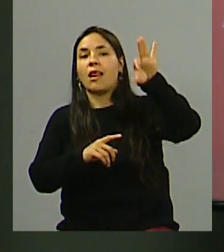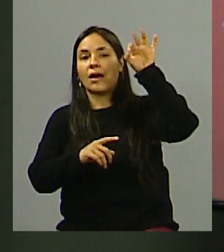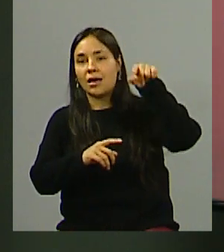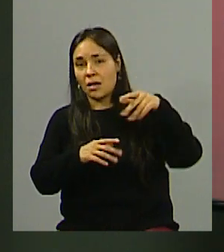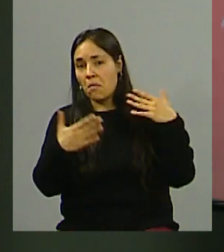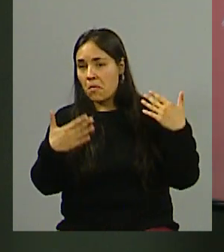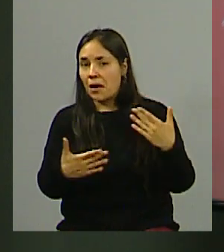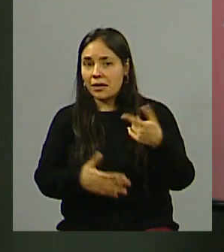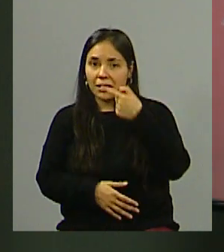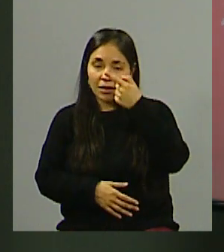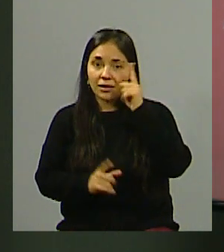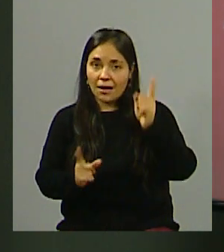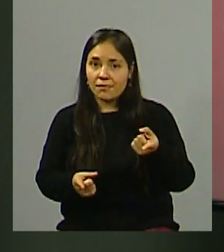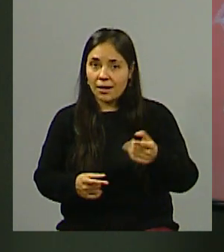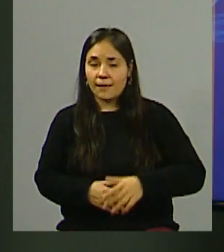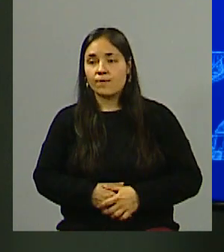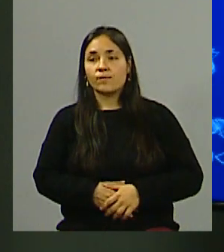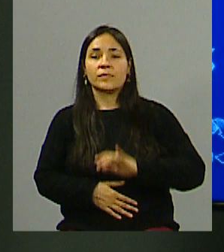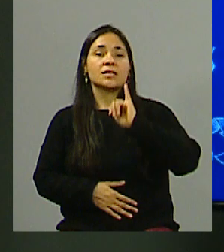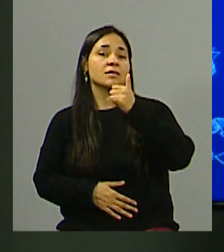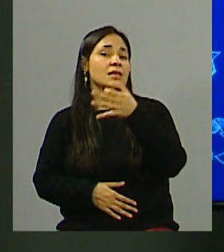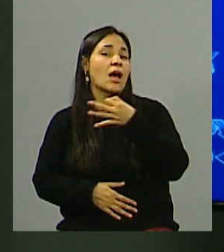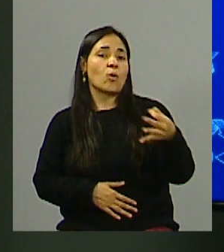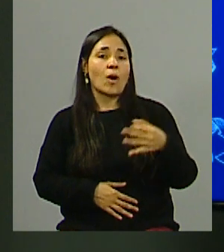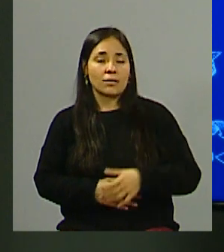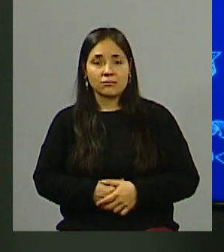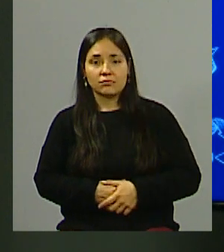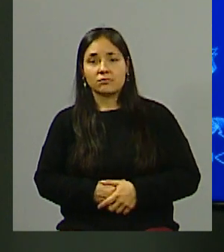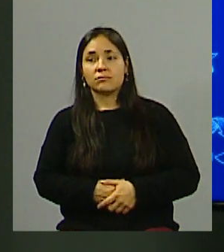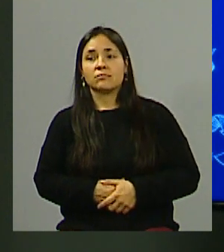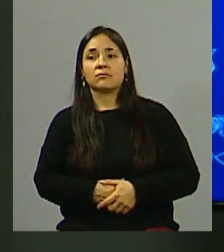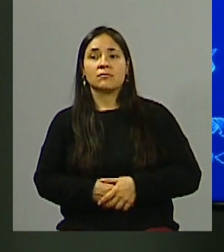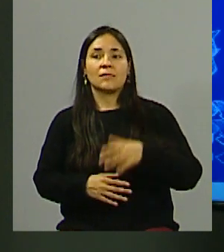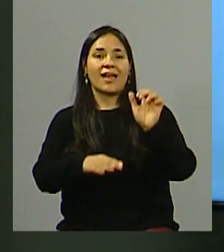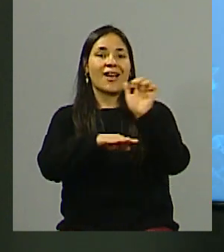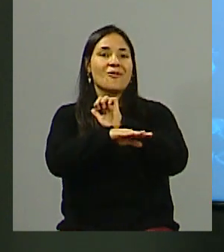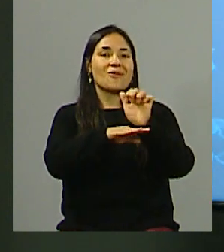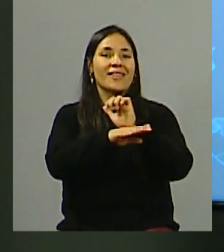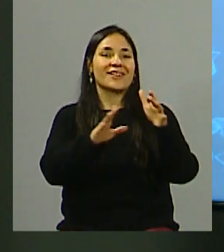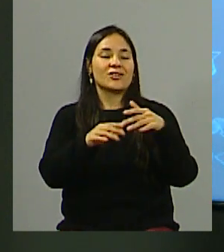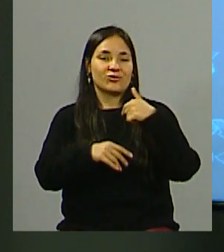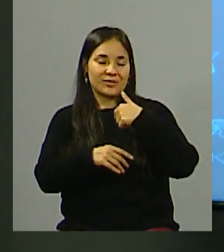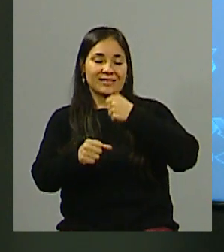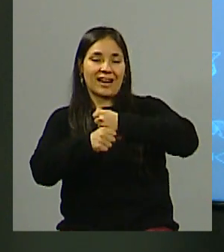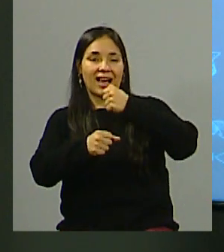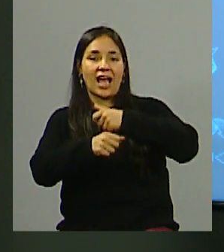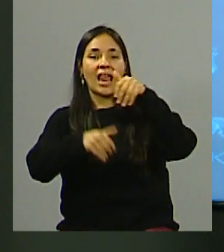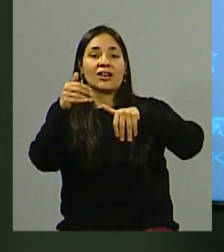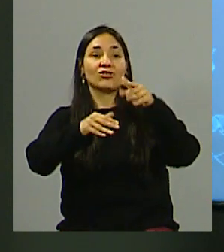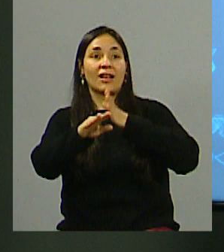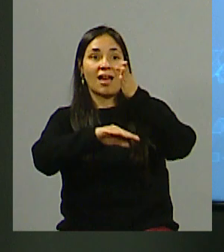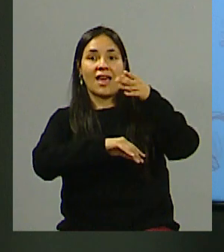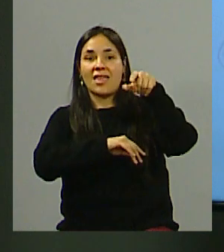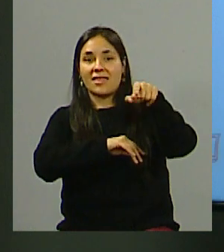una herramienta interesante. Sí, sin duda. En principio lo que sucede en Ecuador, he tenido la oportunidad de trabajar en varios procesos electorales ahí,